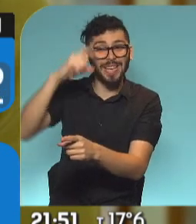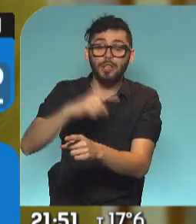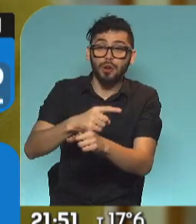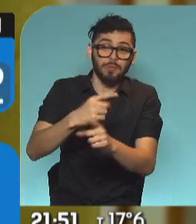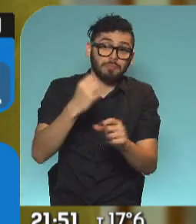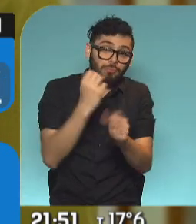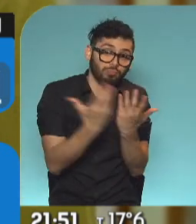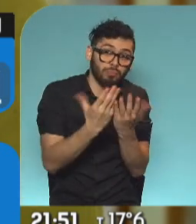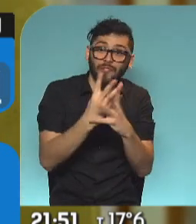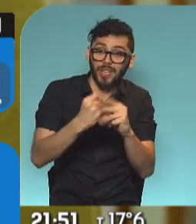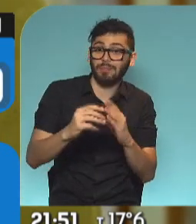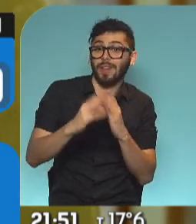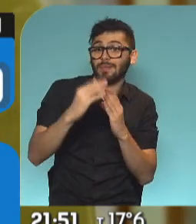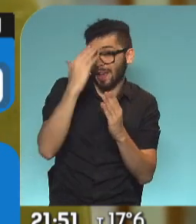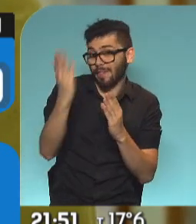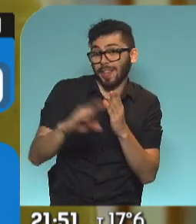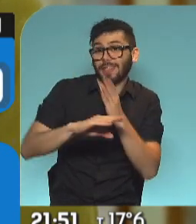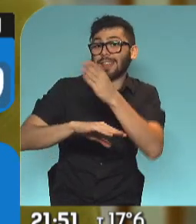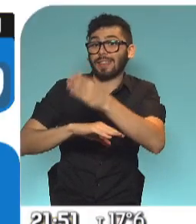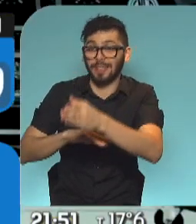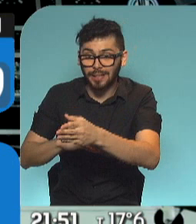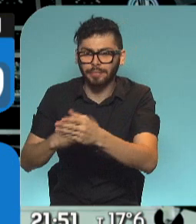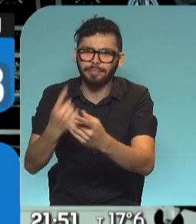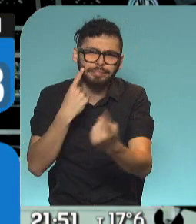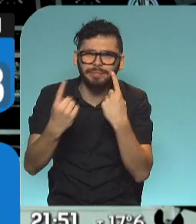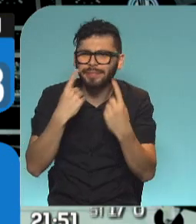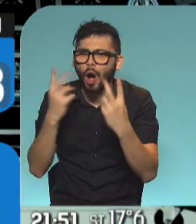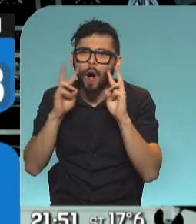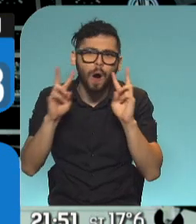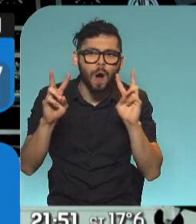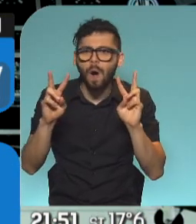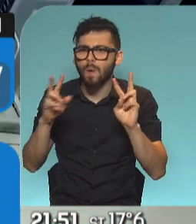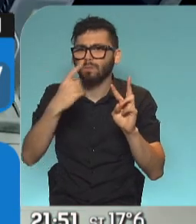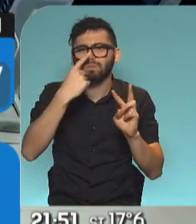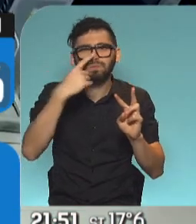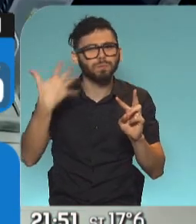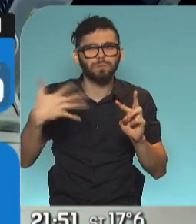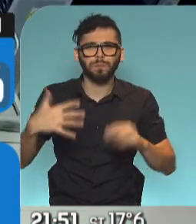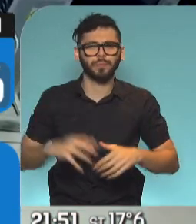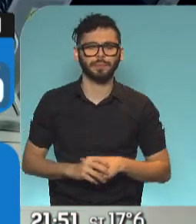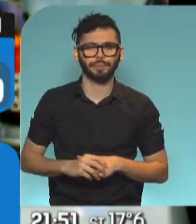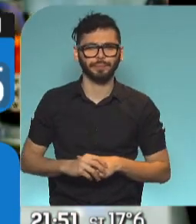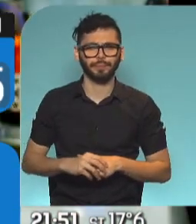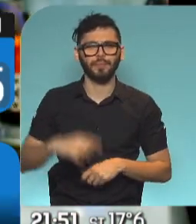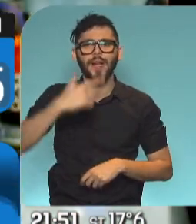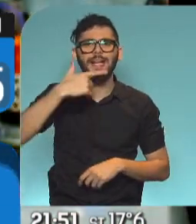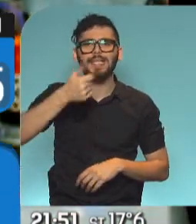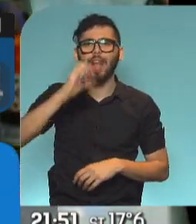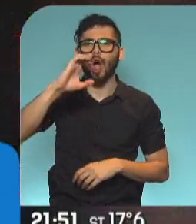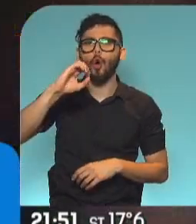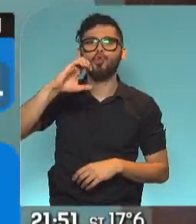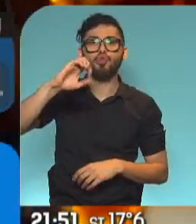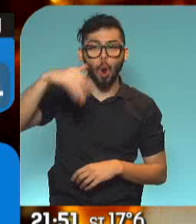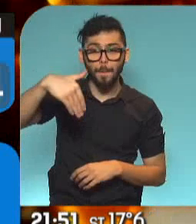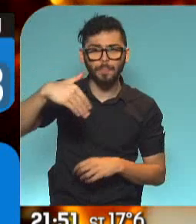Y la verdad es que, bueno, ahí terminé en CONAE. La misión SAOCOM es el resultado de un trabajo en equipo, con